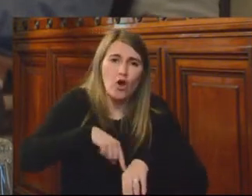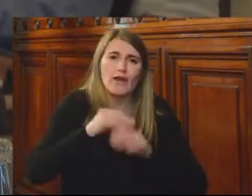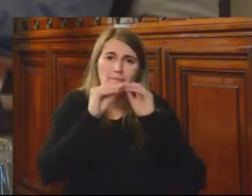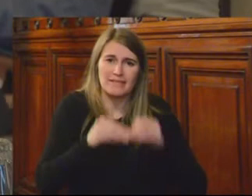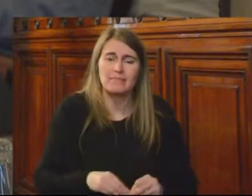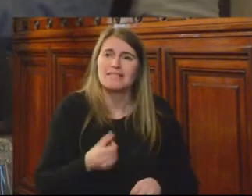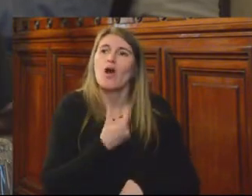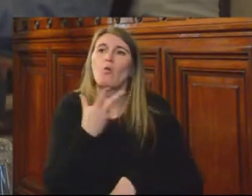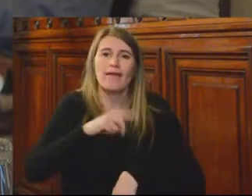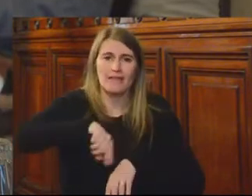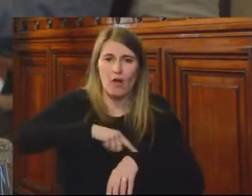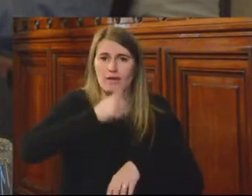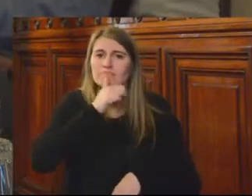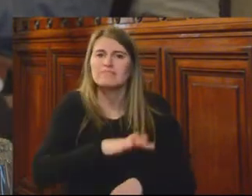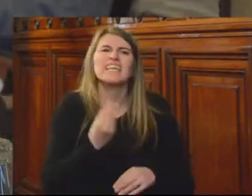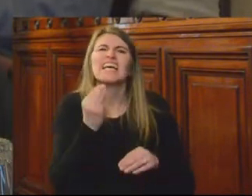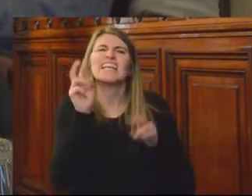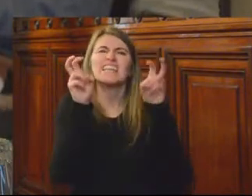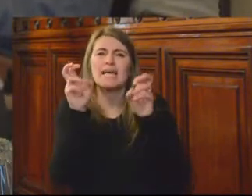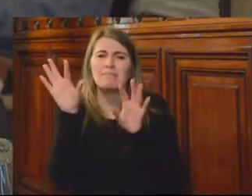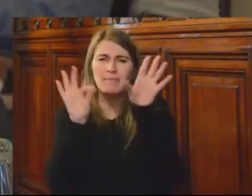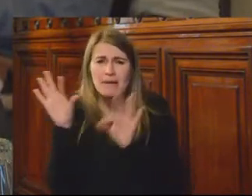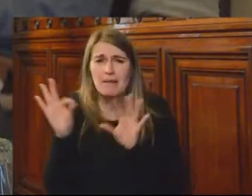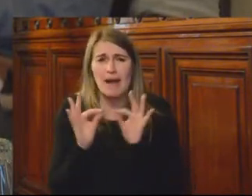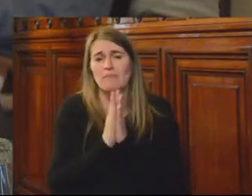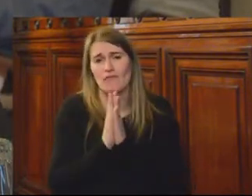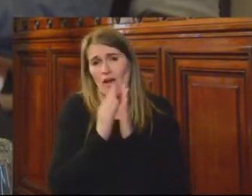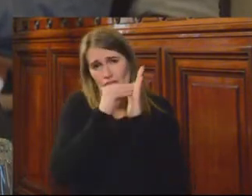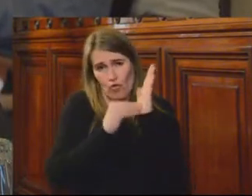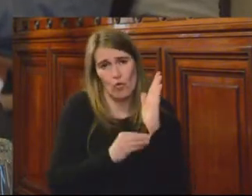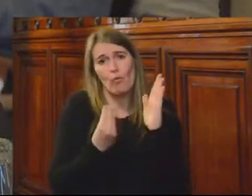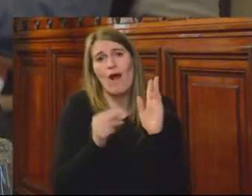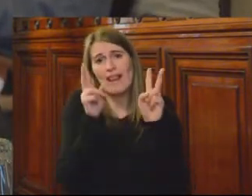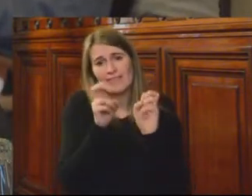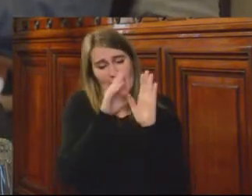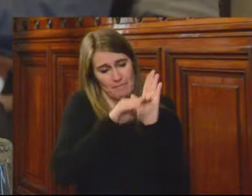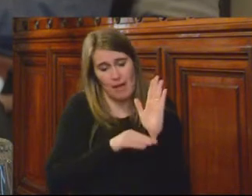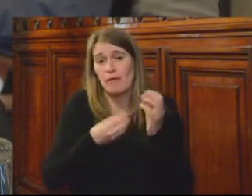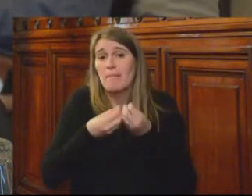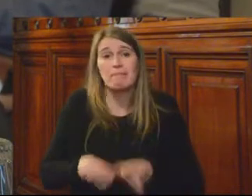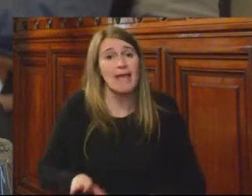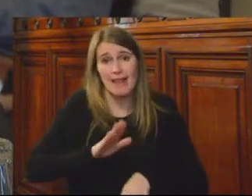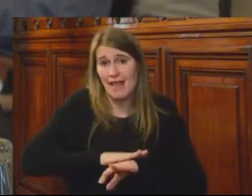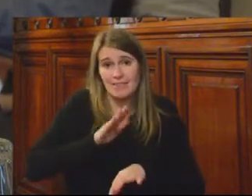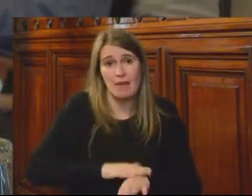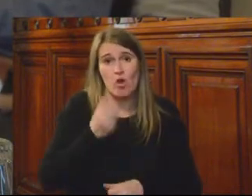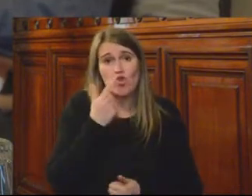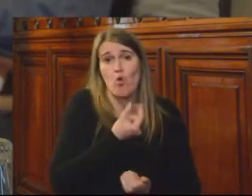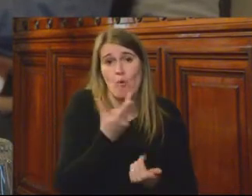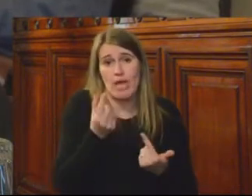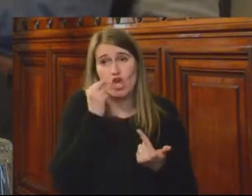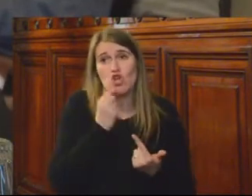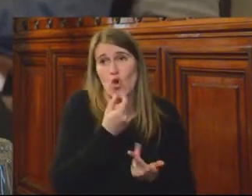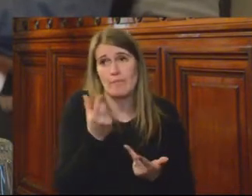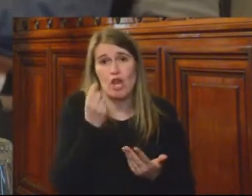historia, qué se va a dar en historia, qué se va a dar en matemática. Pero sigo insistiendo, pues a veces perdemos muchísimo tiempo con números. Mi invitación es a